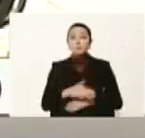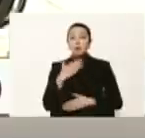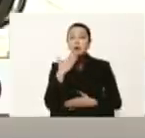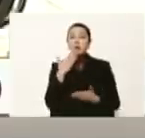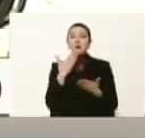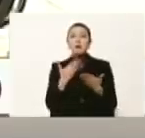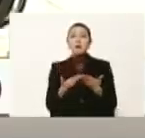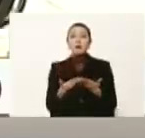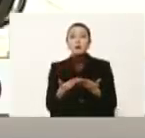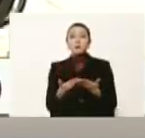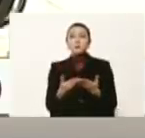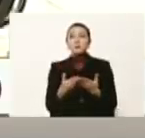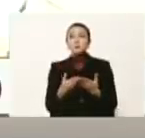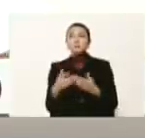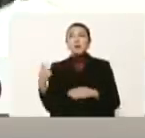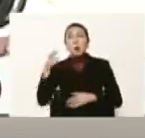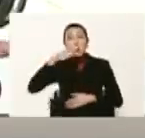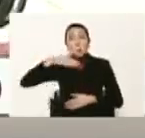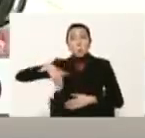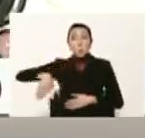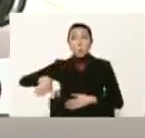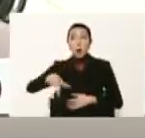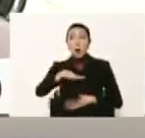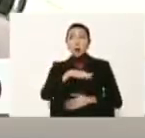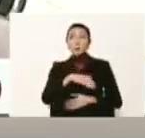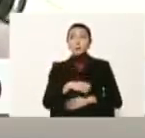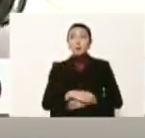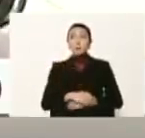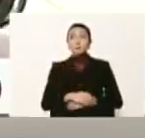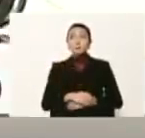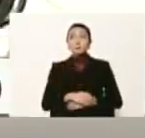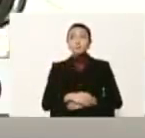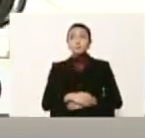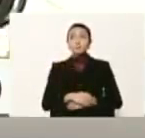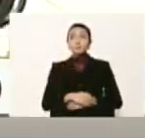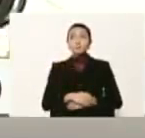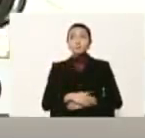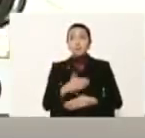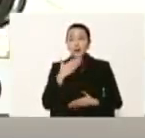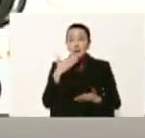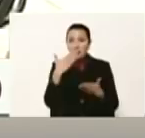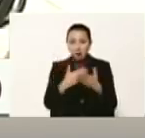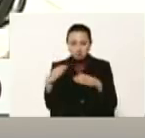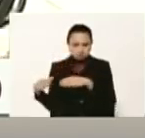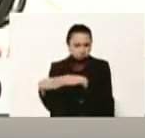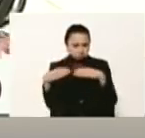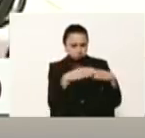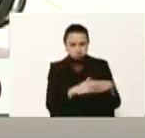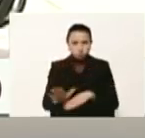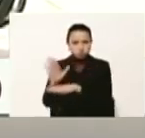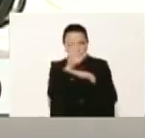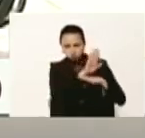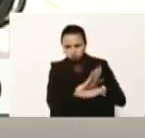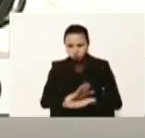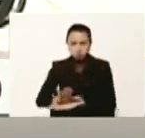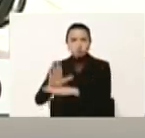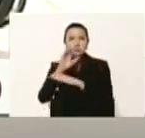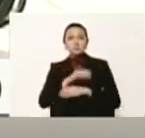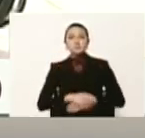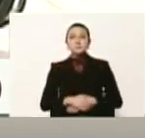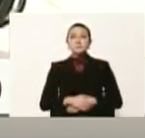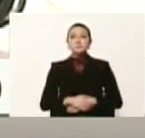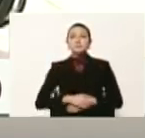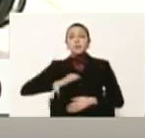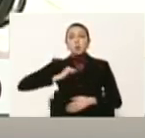agradecemos a nuestro pueblo, agradecemos a nuestro organismo de seguridad ciudadana, a nuestros